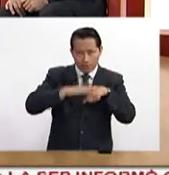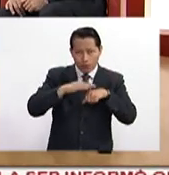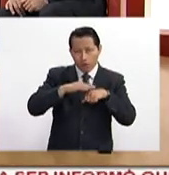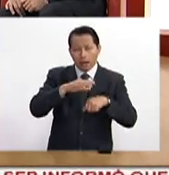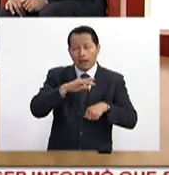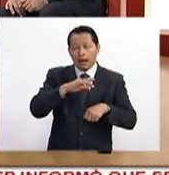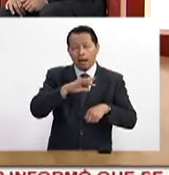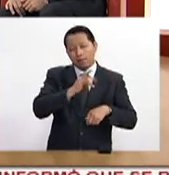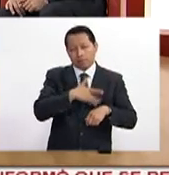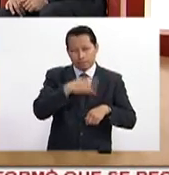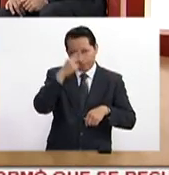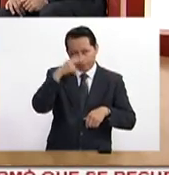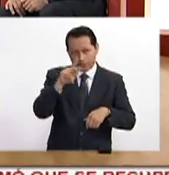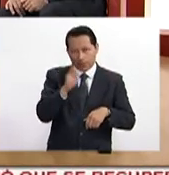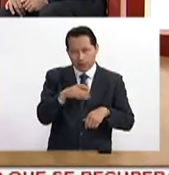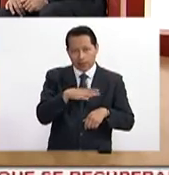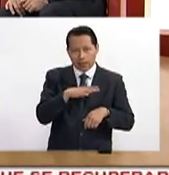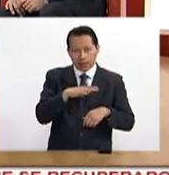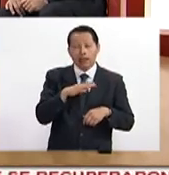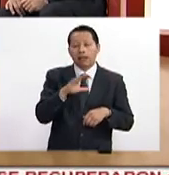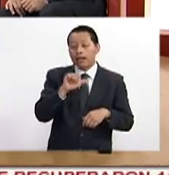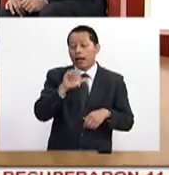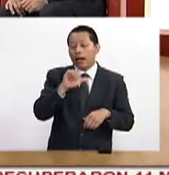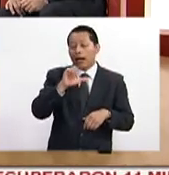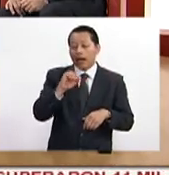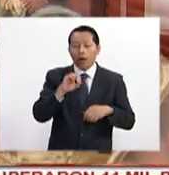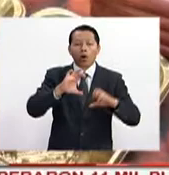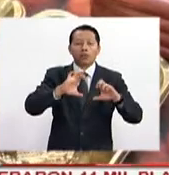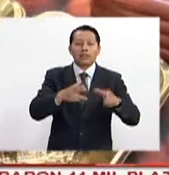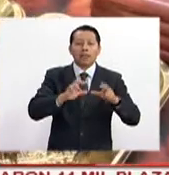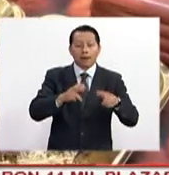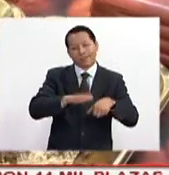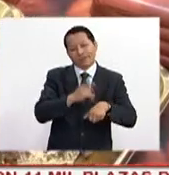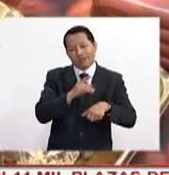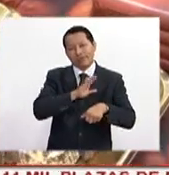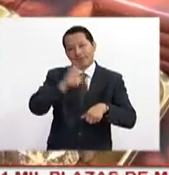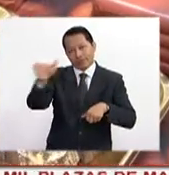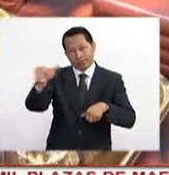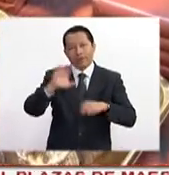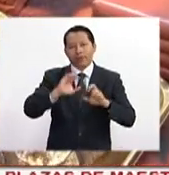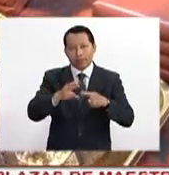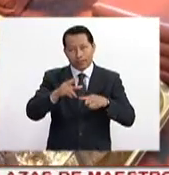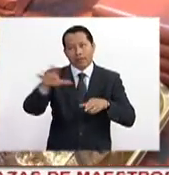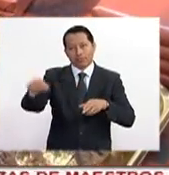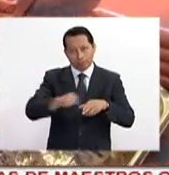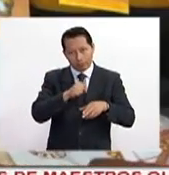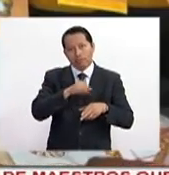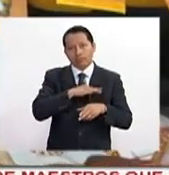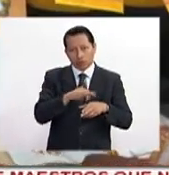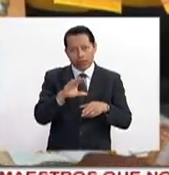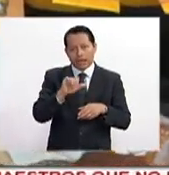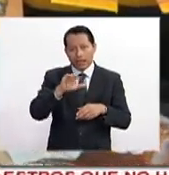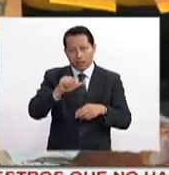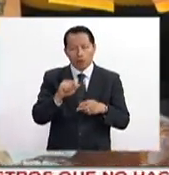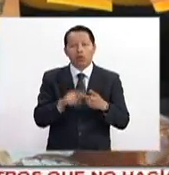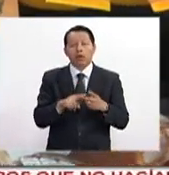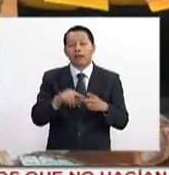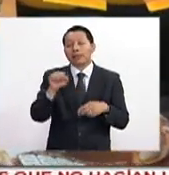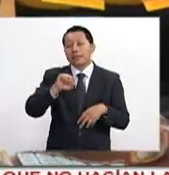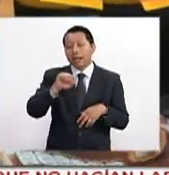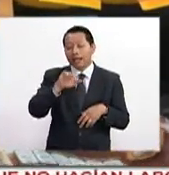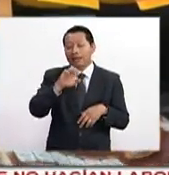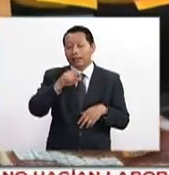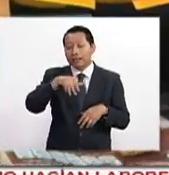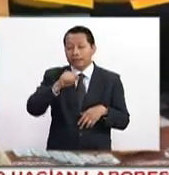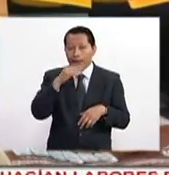hecha con cacao chiapaneco, porque también vamos a Chiapas por cacaos, y está hecha con una sal de ceniza de maíz